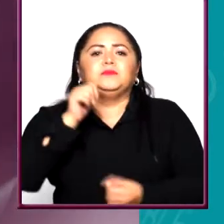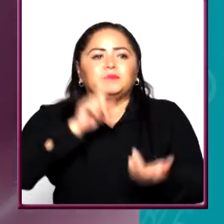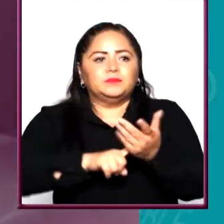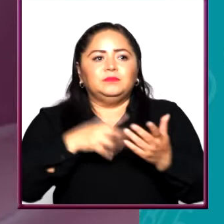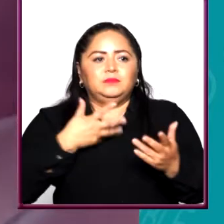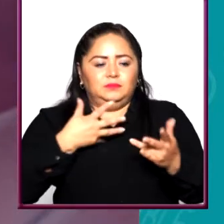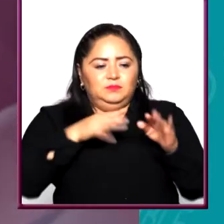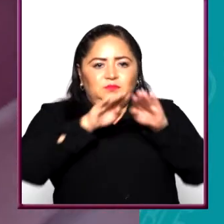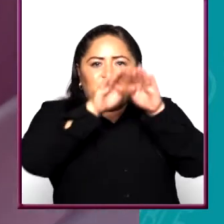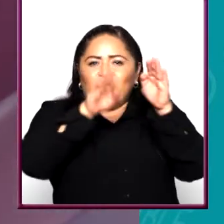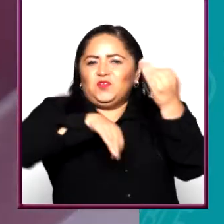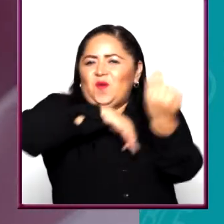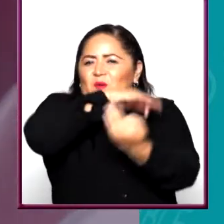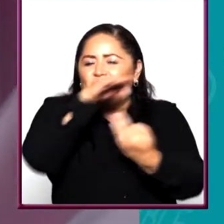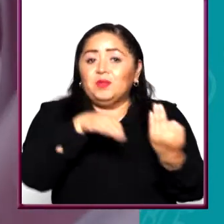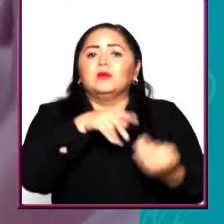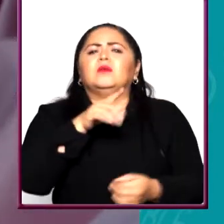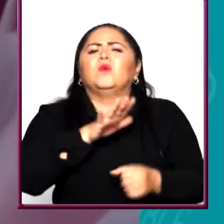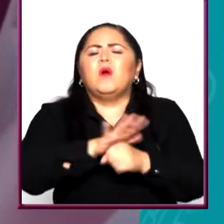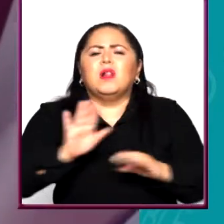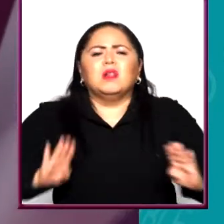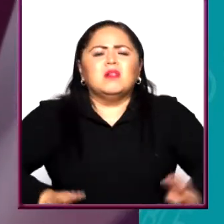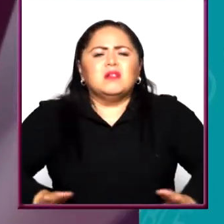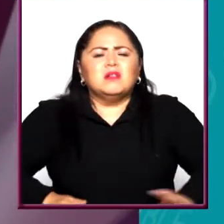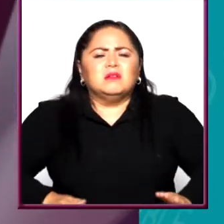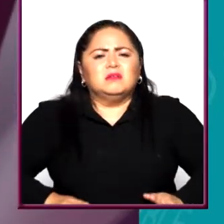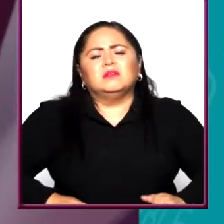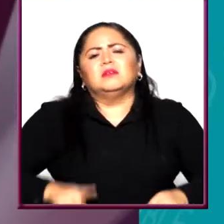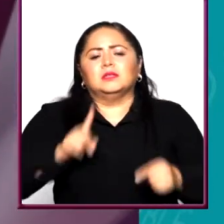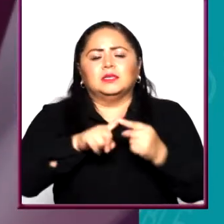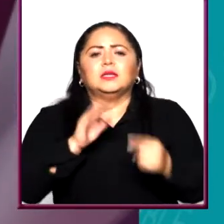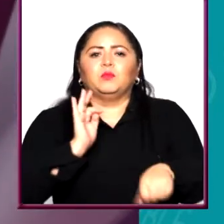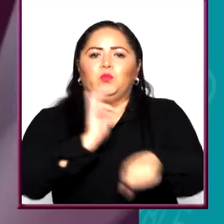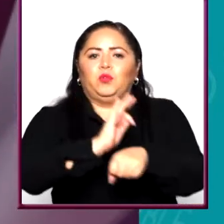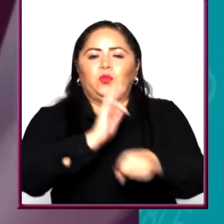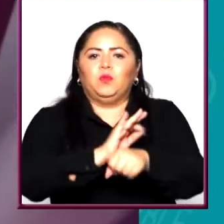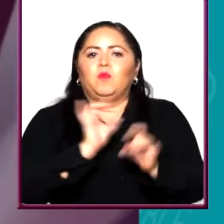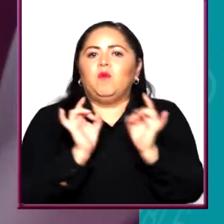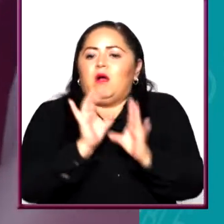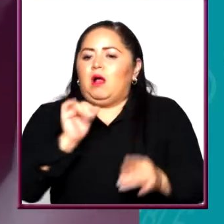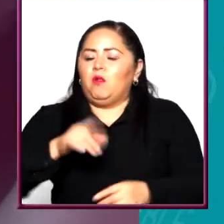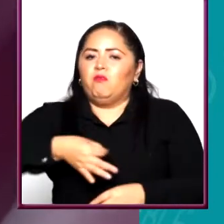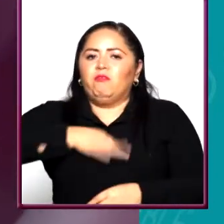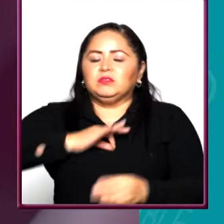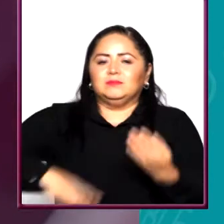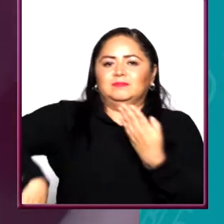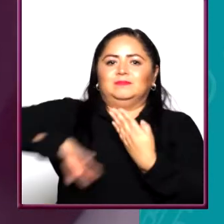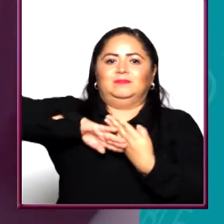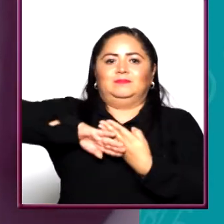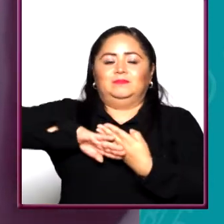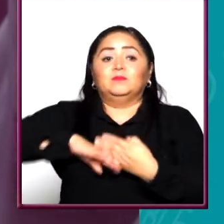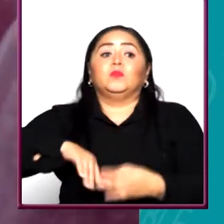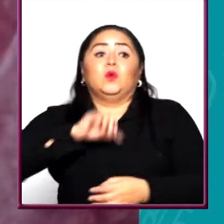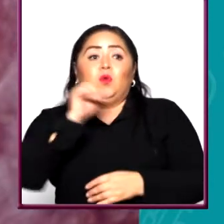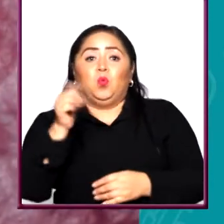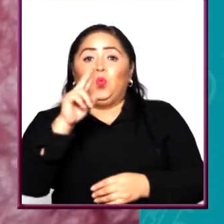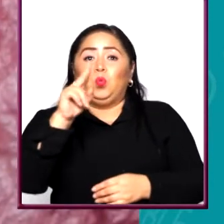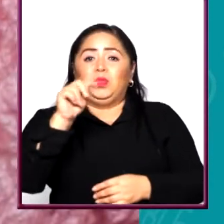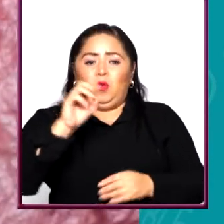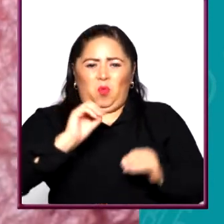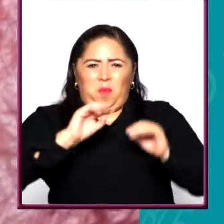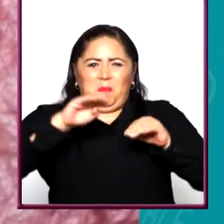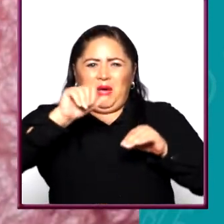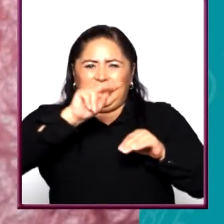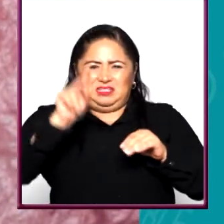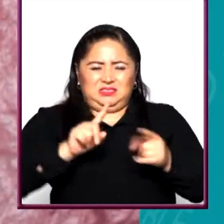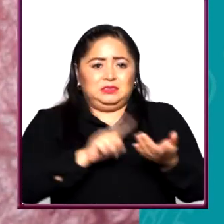se encuentran los bacilos de Töderlein, un tipo de bacterias benéficas que lo protegen de cualquier infección. El útero